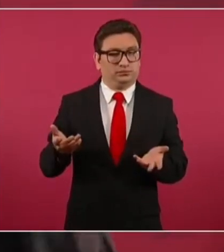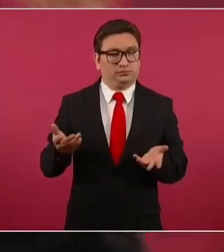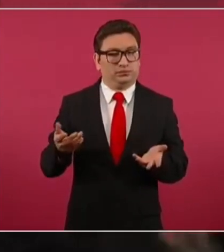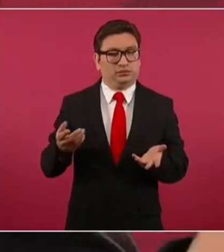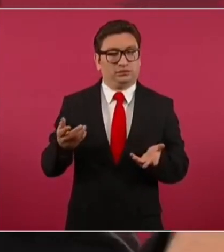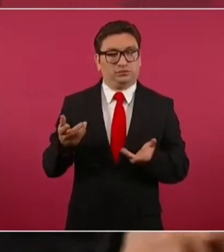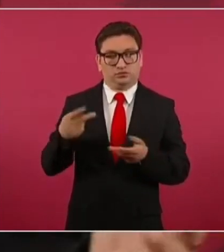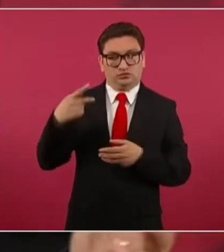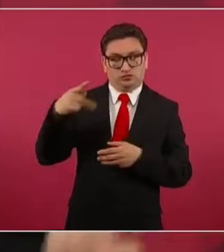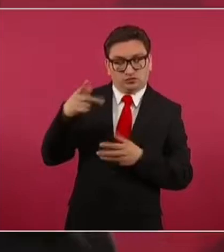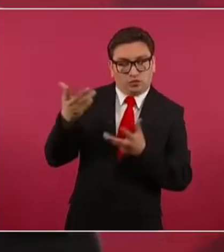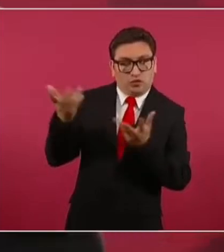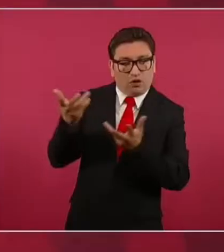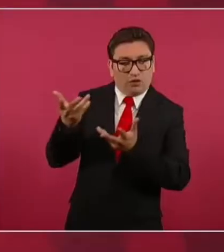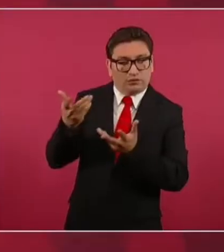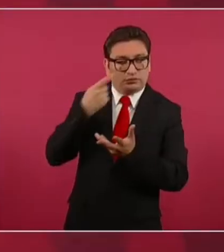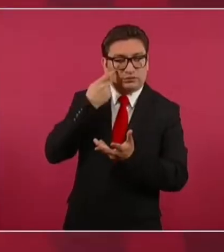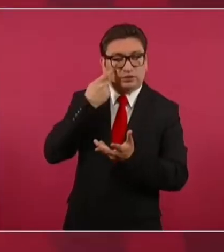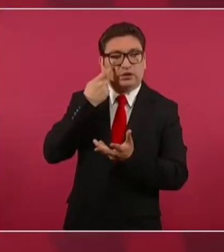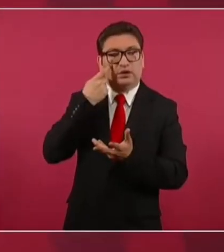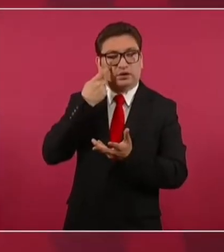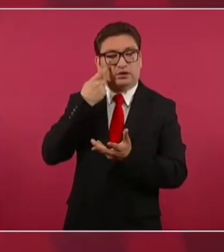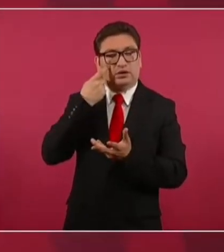Actúan como